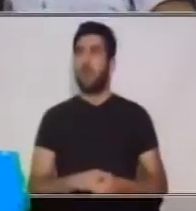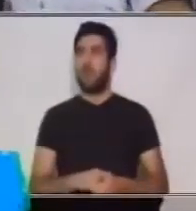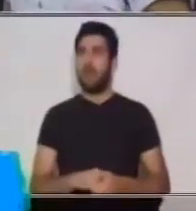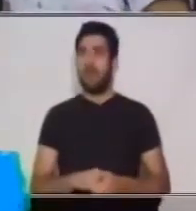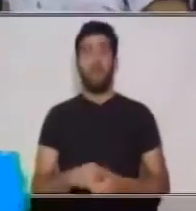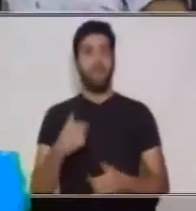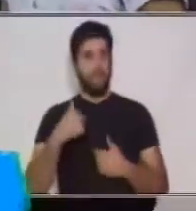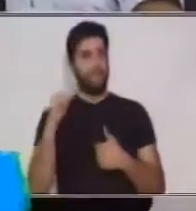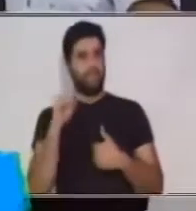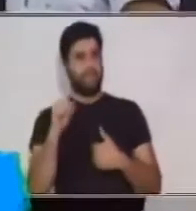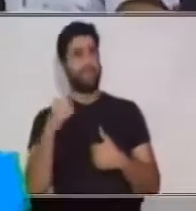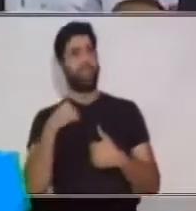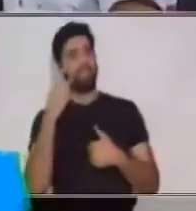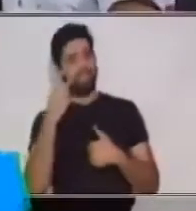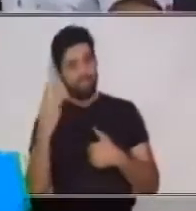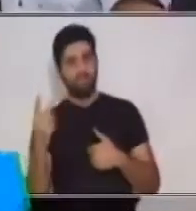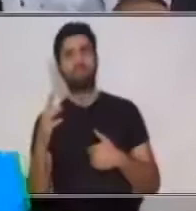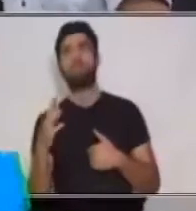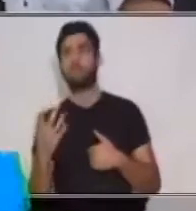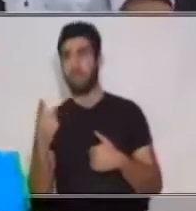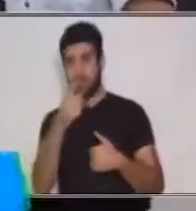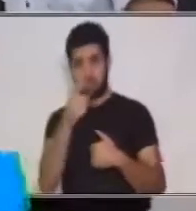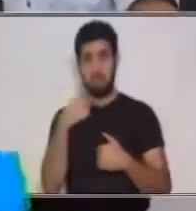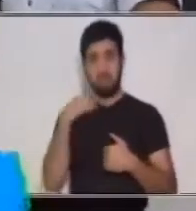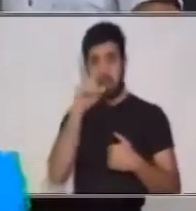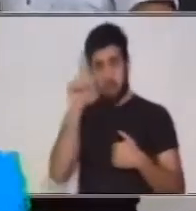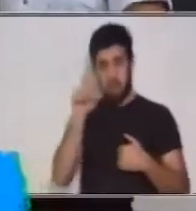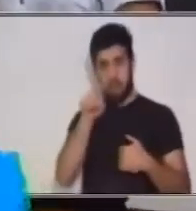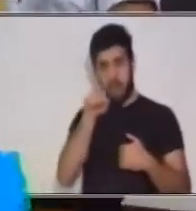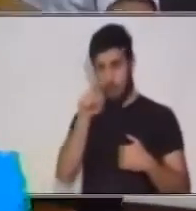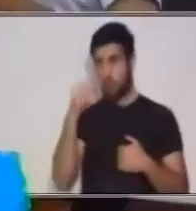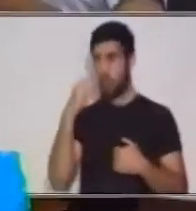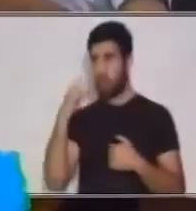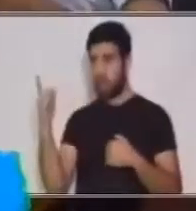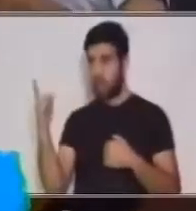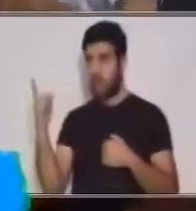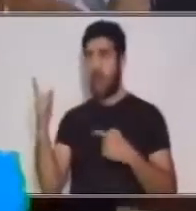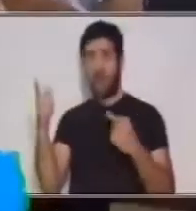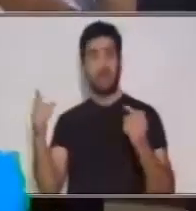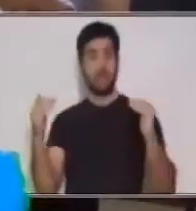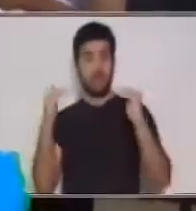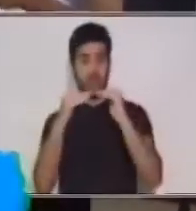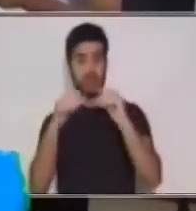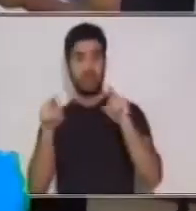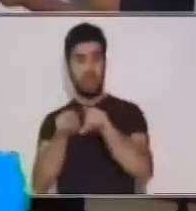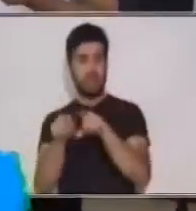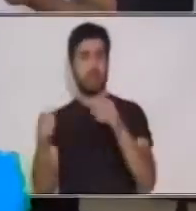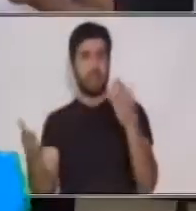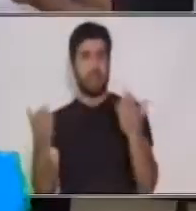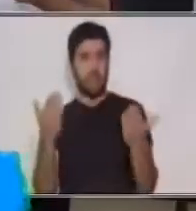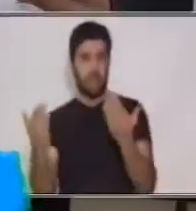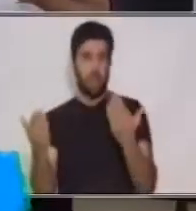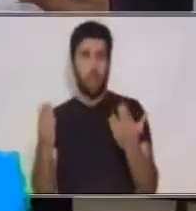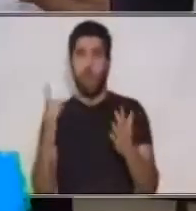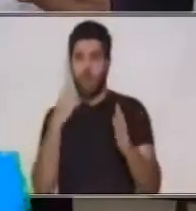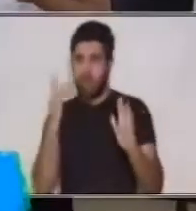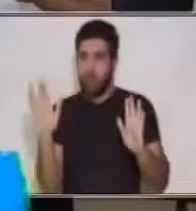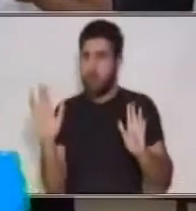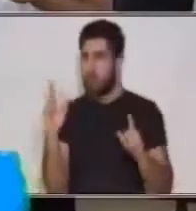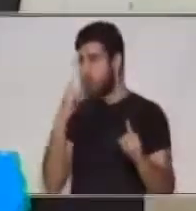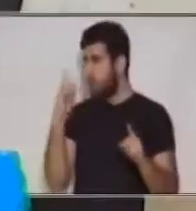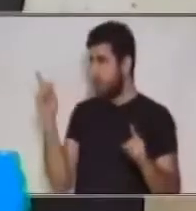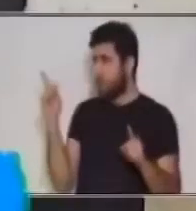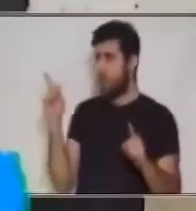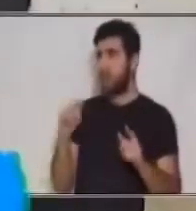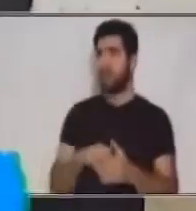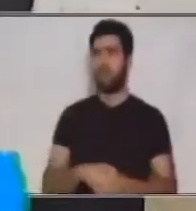preguntarte si son congruentes. Ah, muy bien. Vamos a mostrarlo. Muy